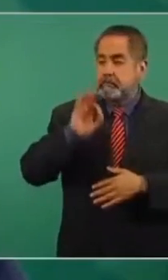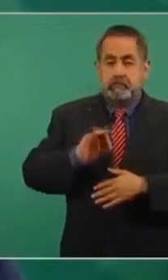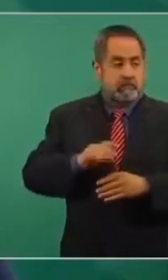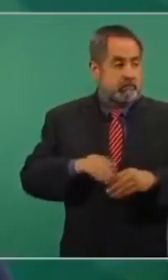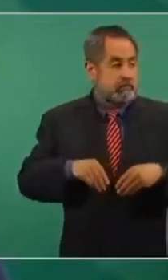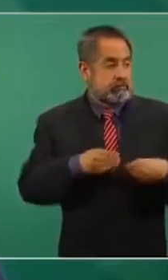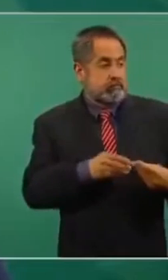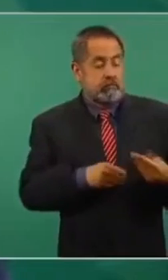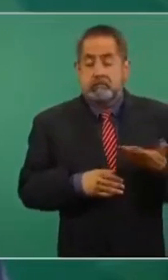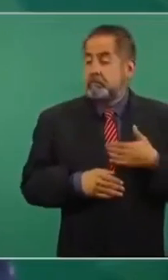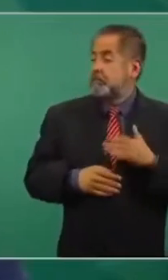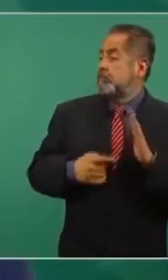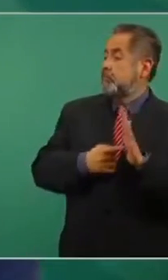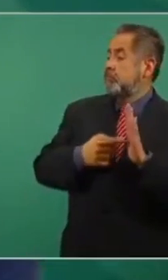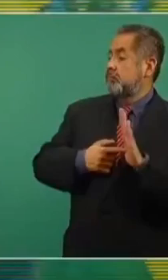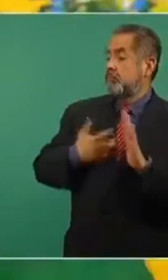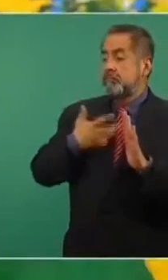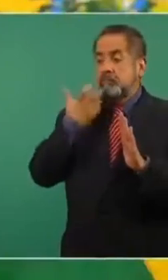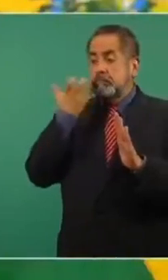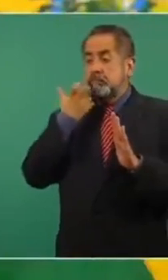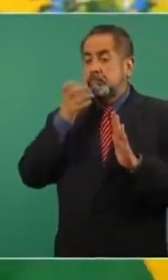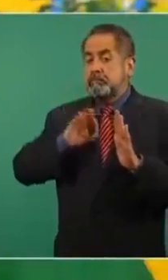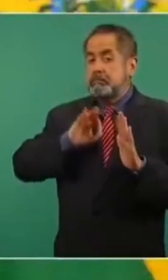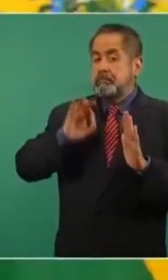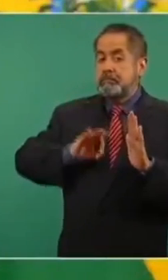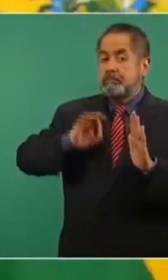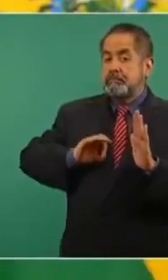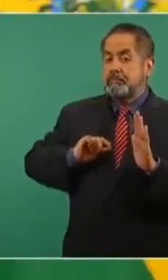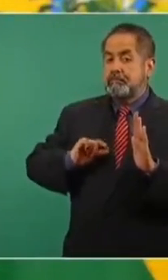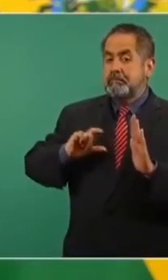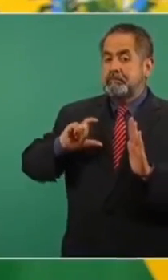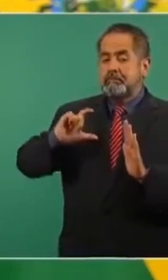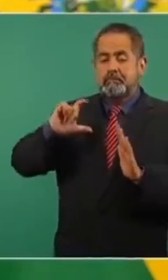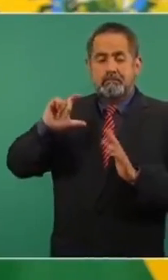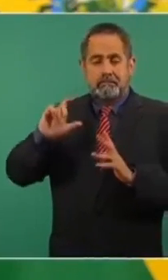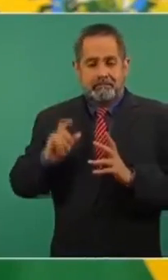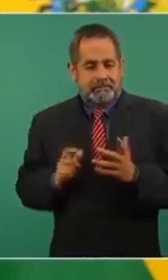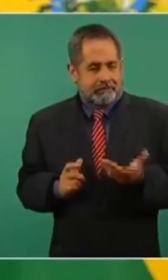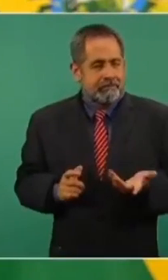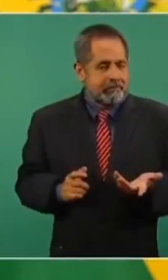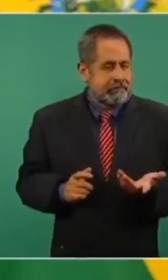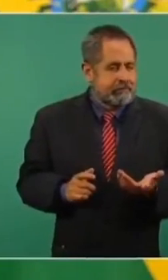concesión significa el poder llevar a cabo